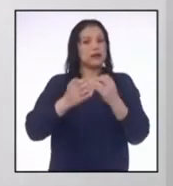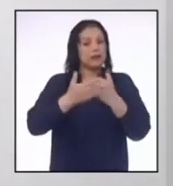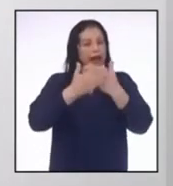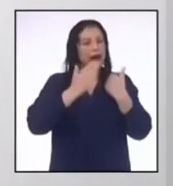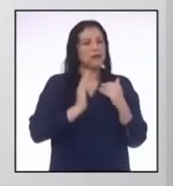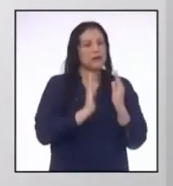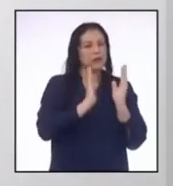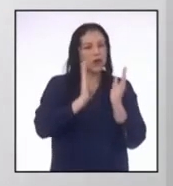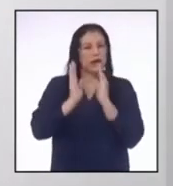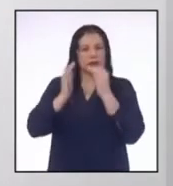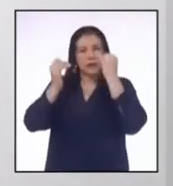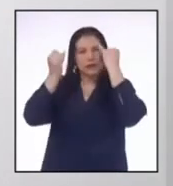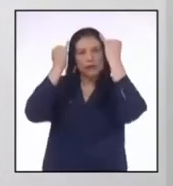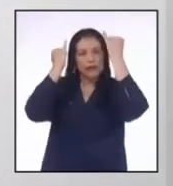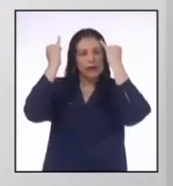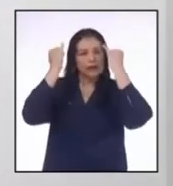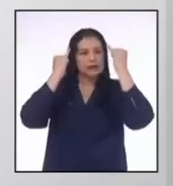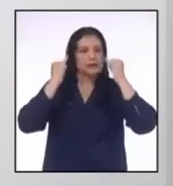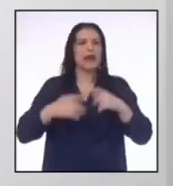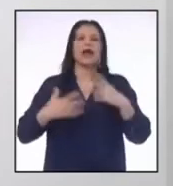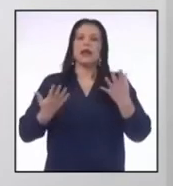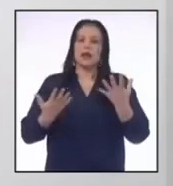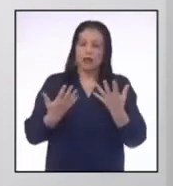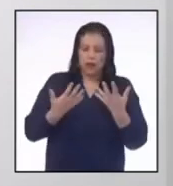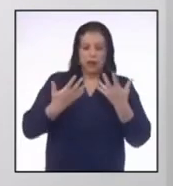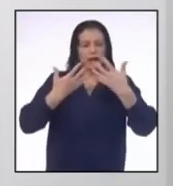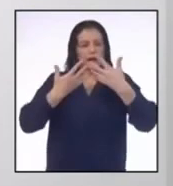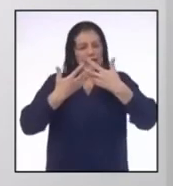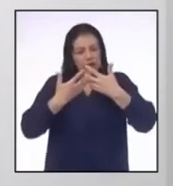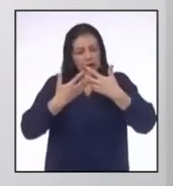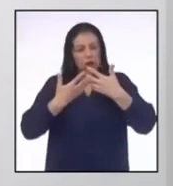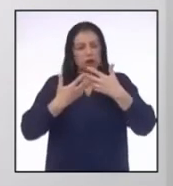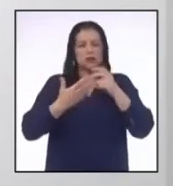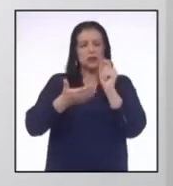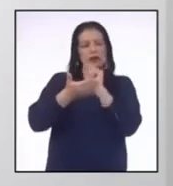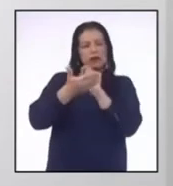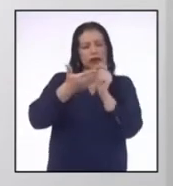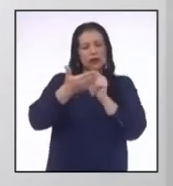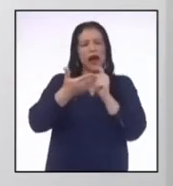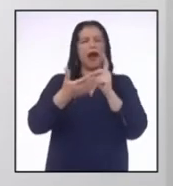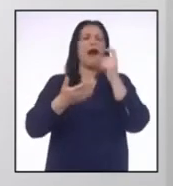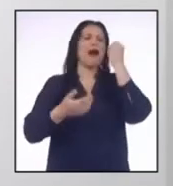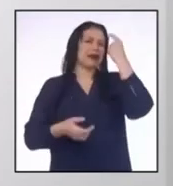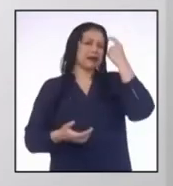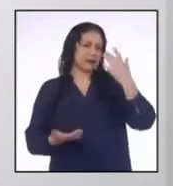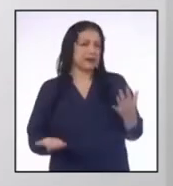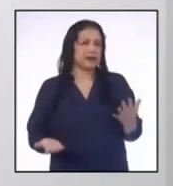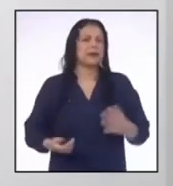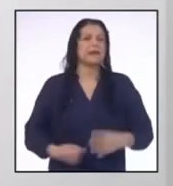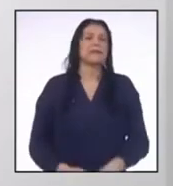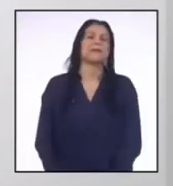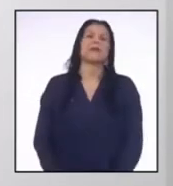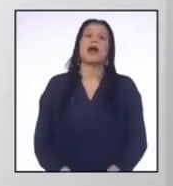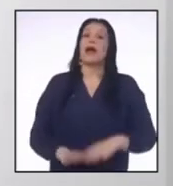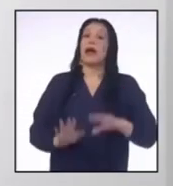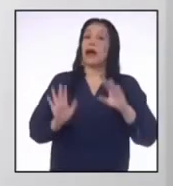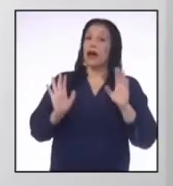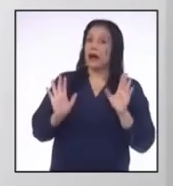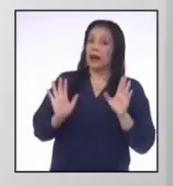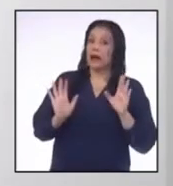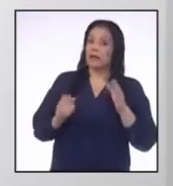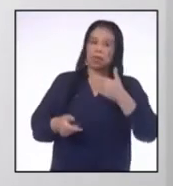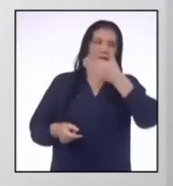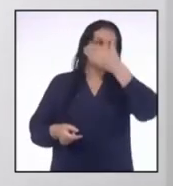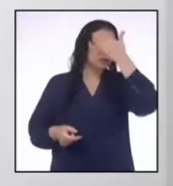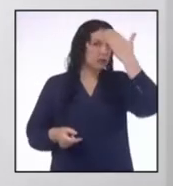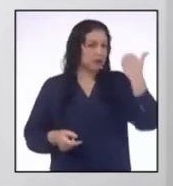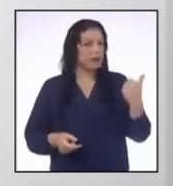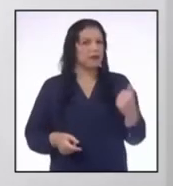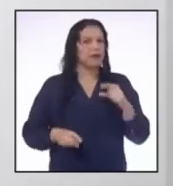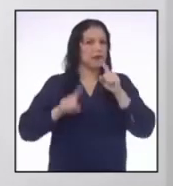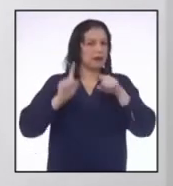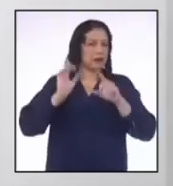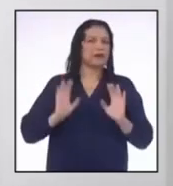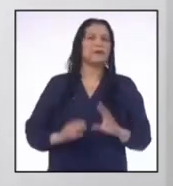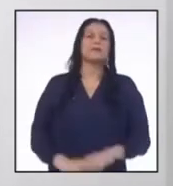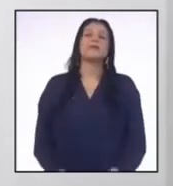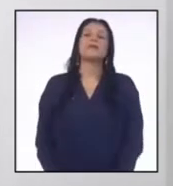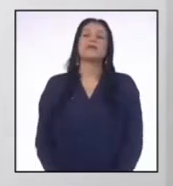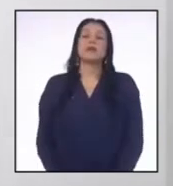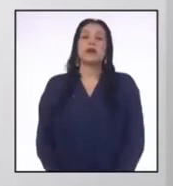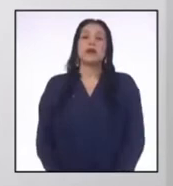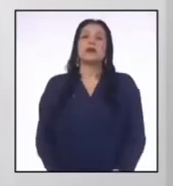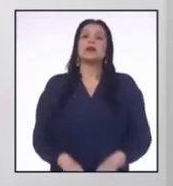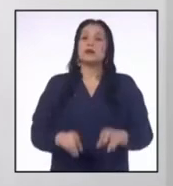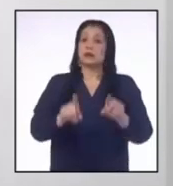organizar bien las ideas y ser coherentes con lo que se escribe en el artículo. Me olvidaba de algo,